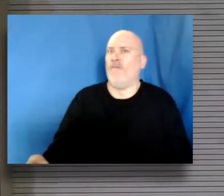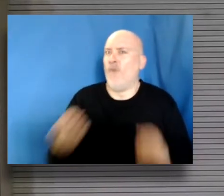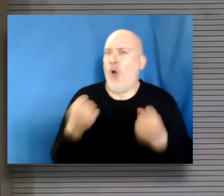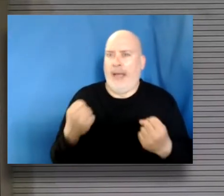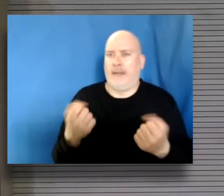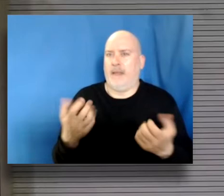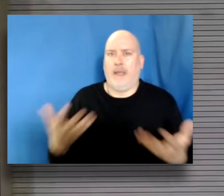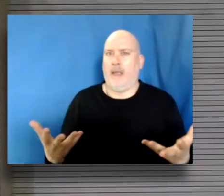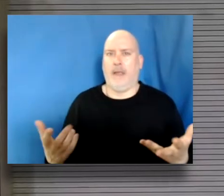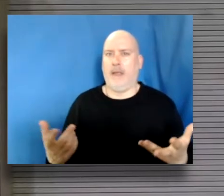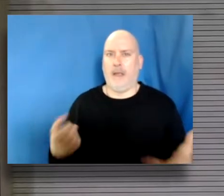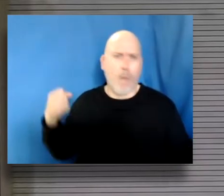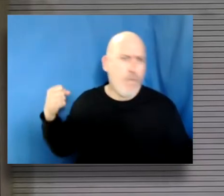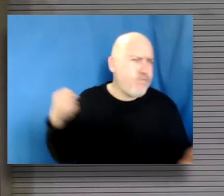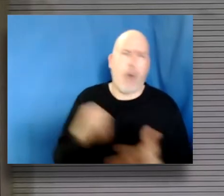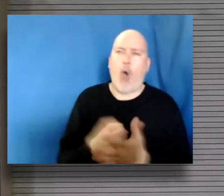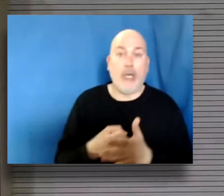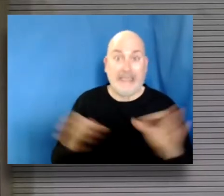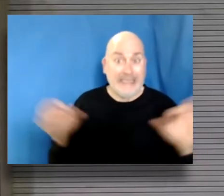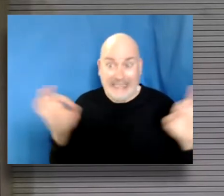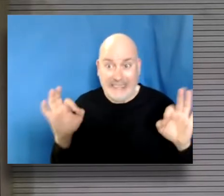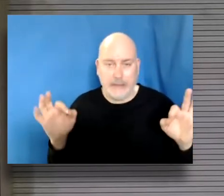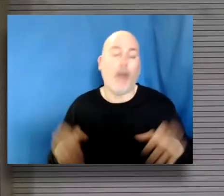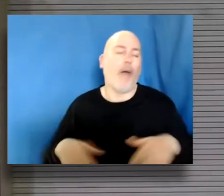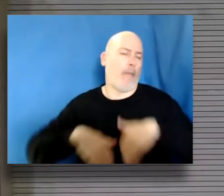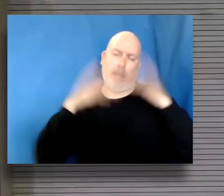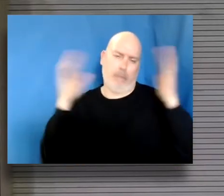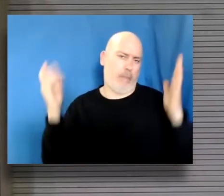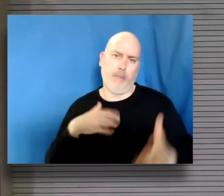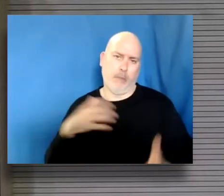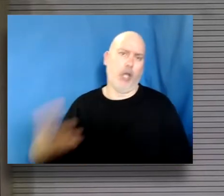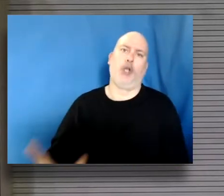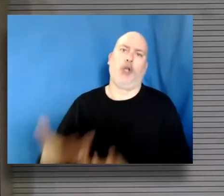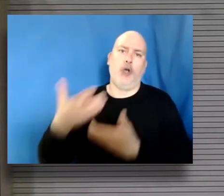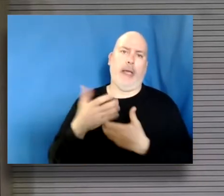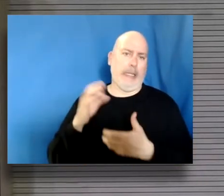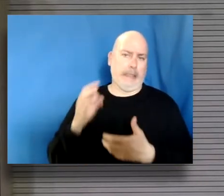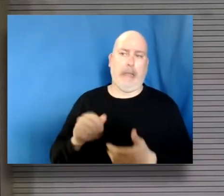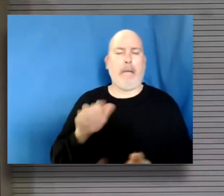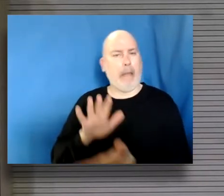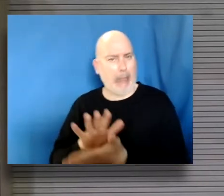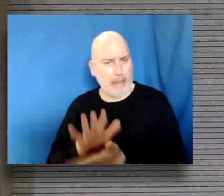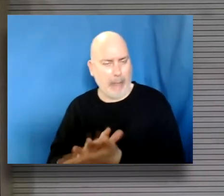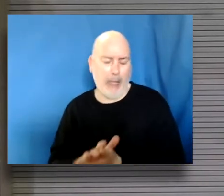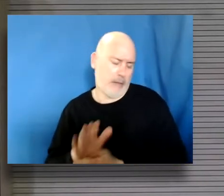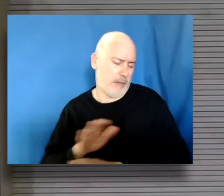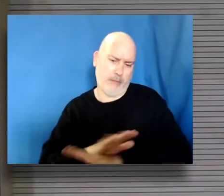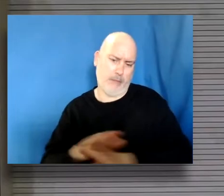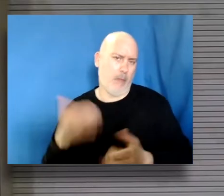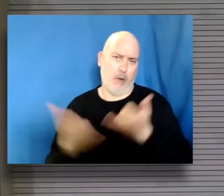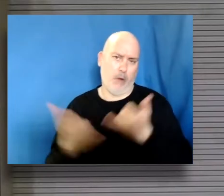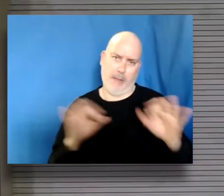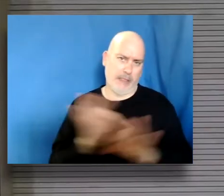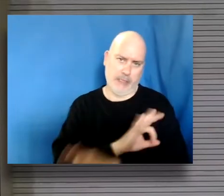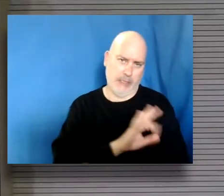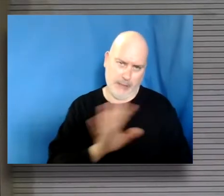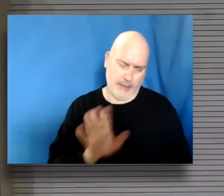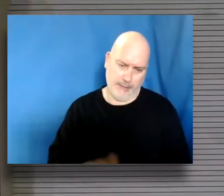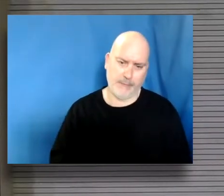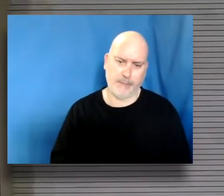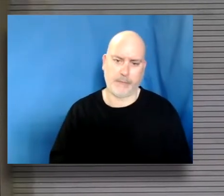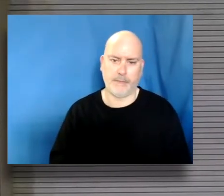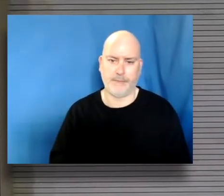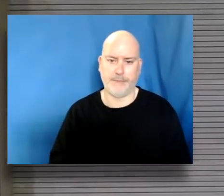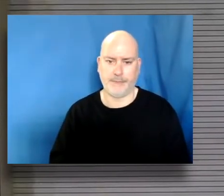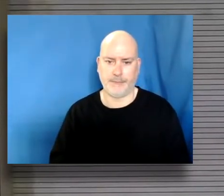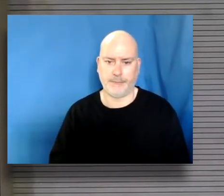alta energía que llamamos, el niño se puede coger y calmar tranquilamente sin ningún problema.